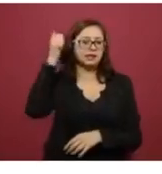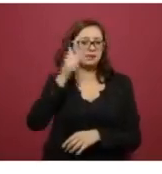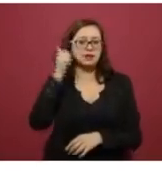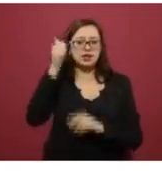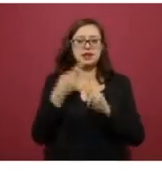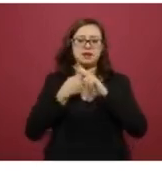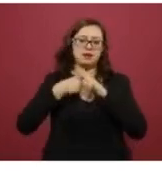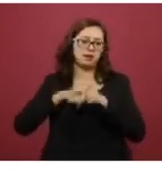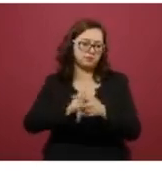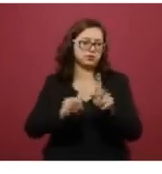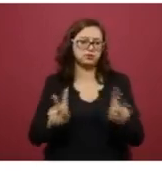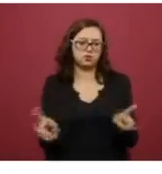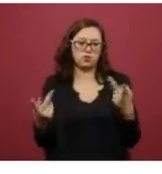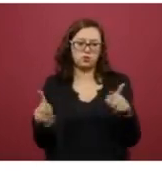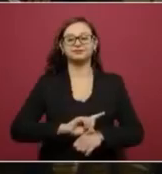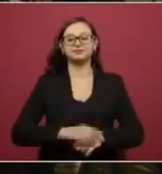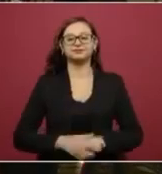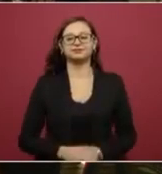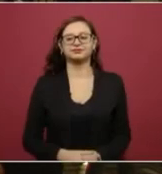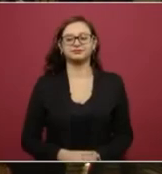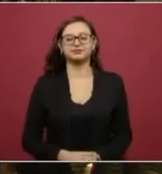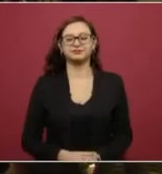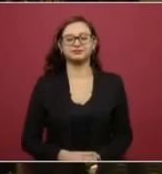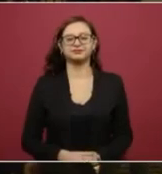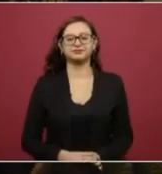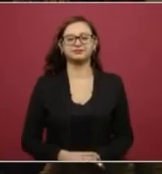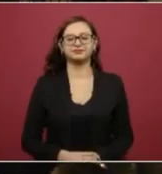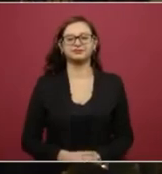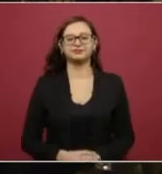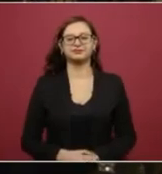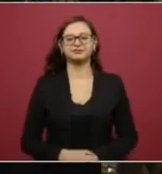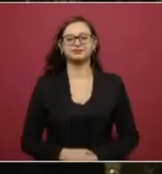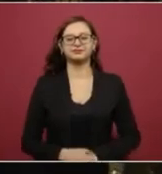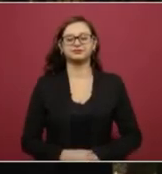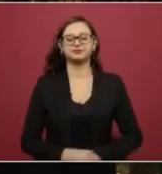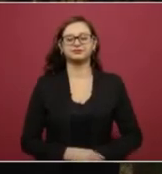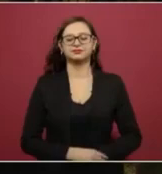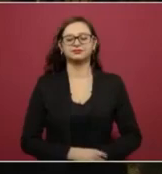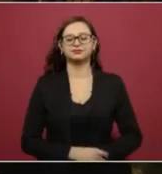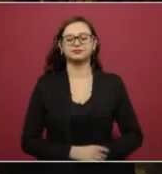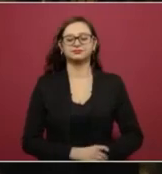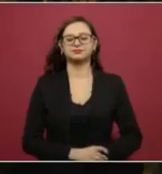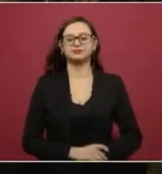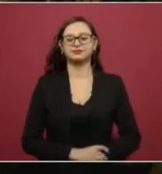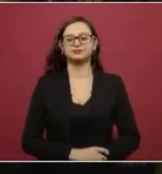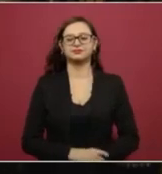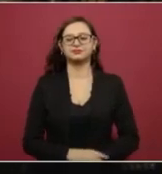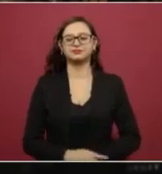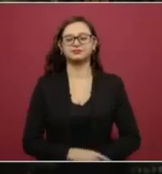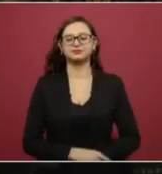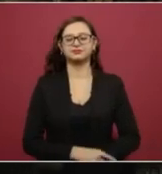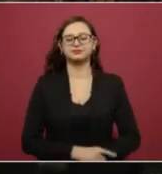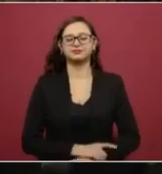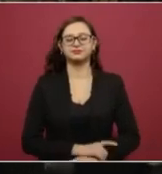del metro de la Ciudad de México, todos ellos con la imagen del caudillo del sur. Hoy